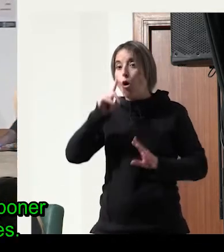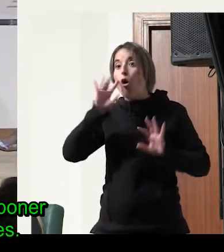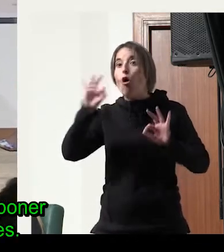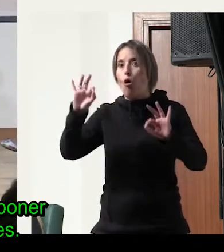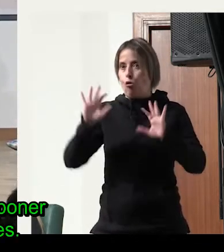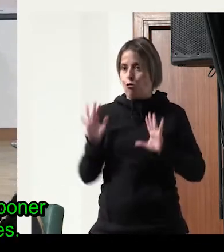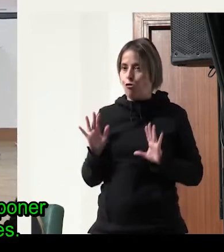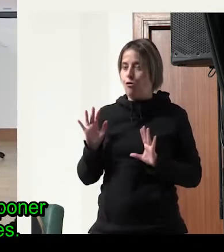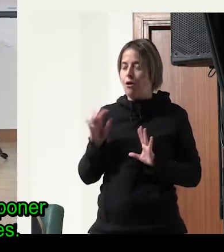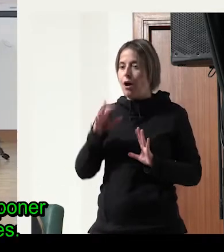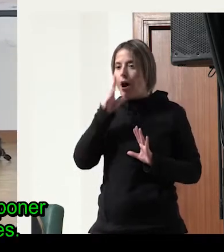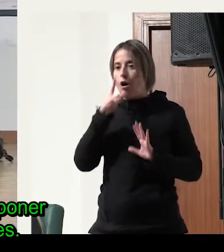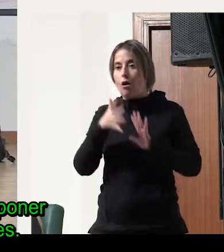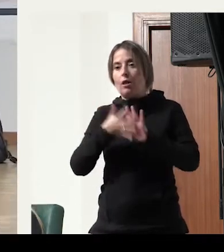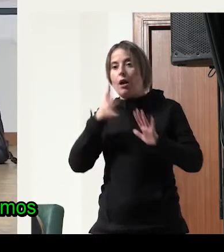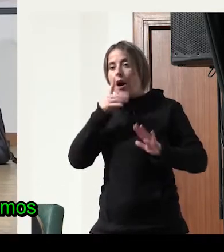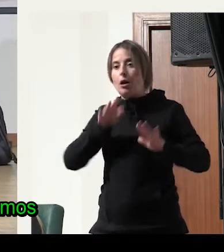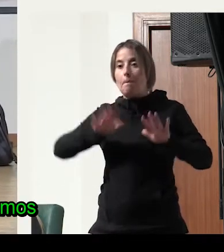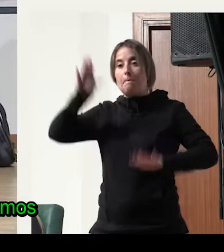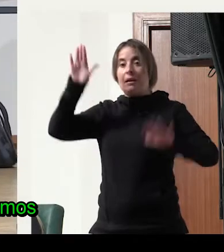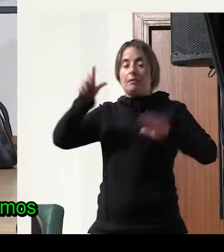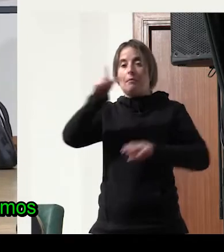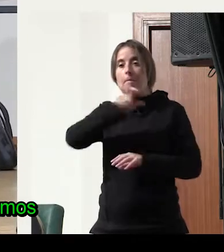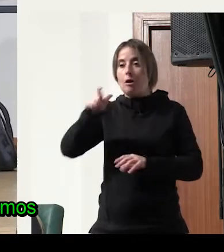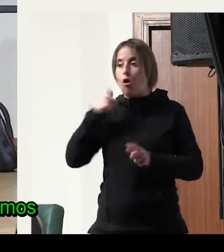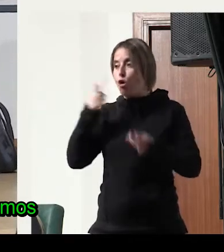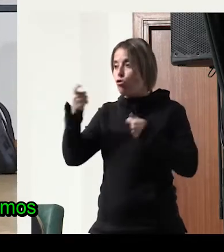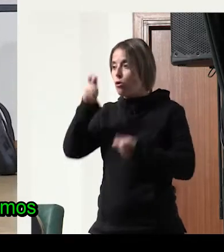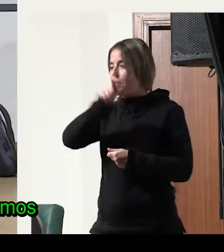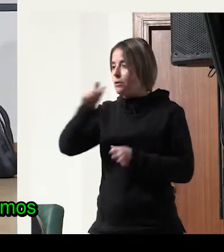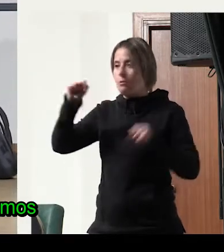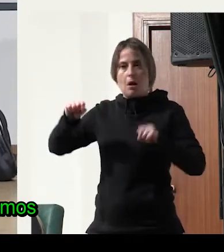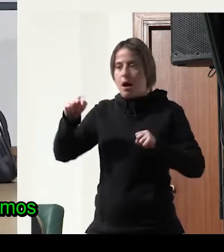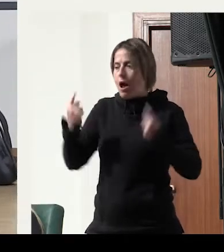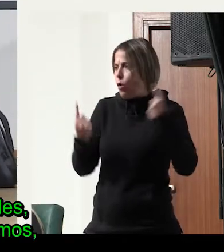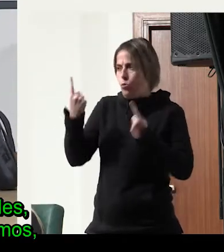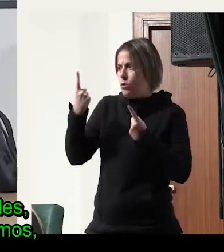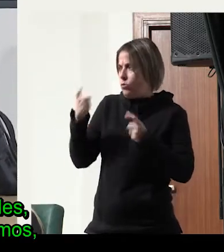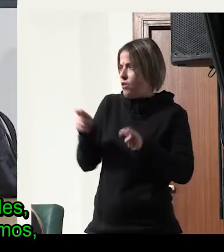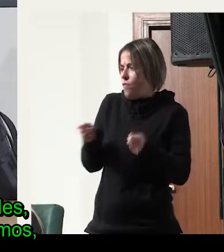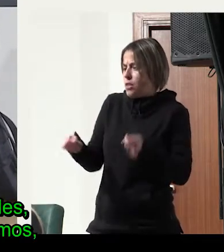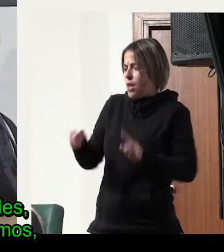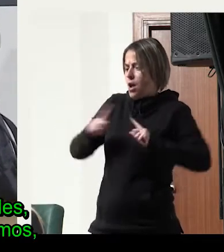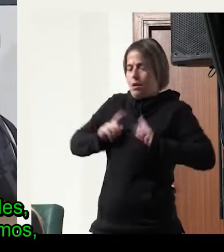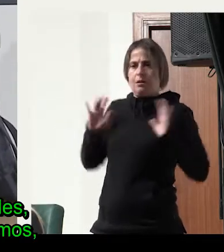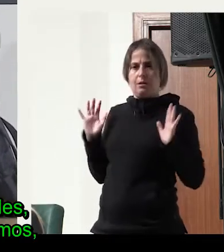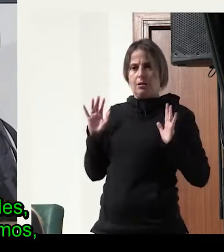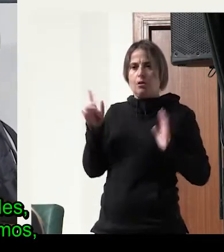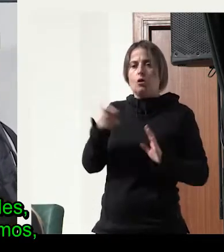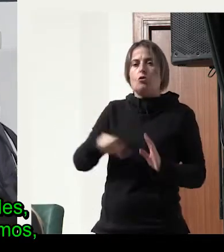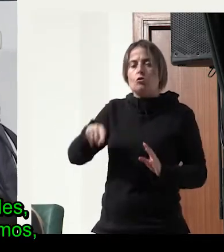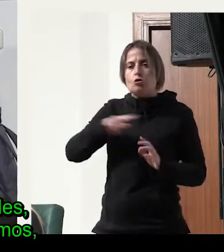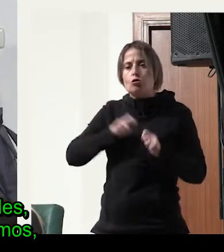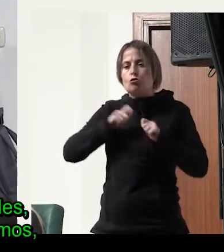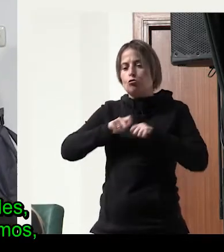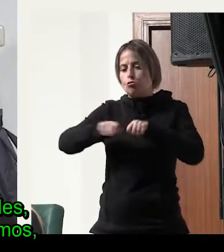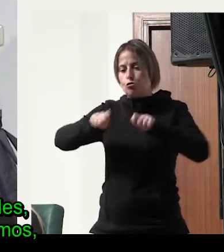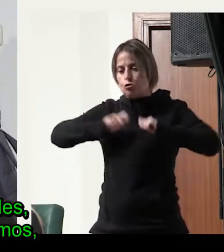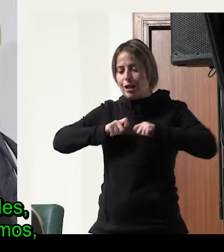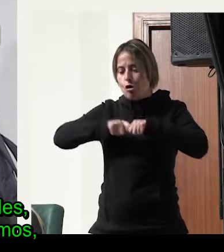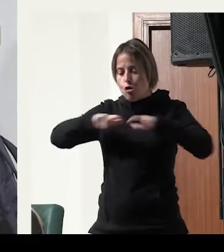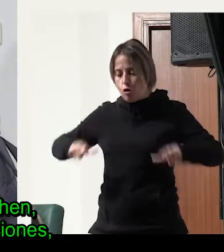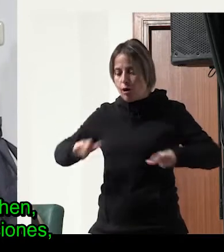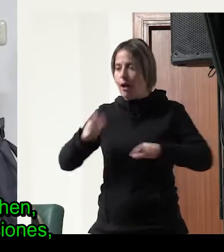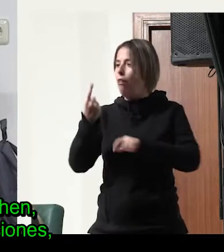vamos a poner a dinamizar a las mujeres mayores. No, es que algunas no necesitamos que nos dinamicen. Necesitamos que nos den locales, que nos den dinero si necesitamos para